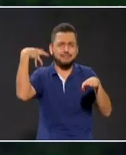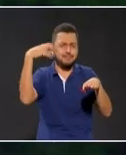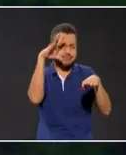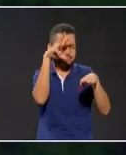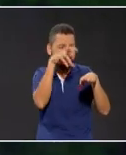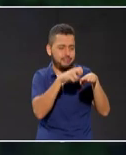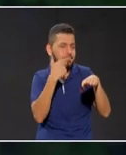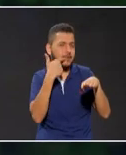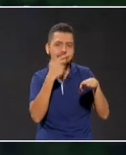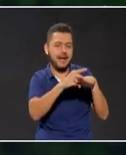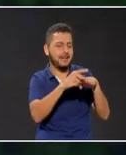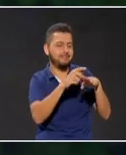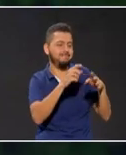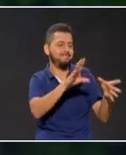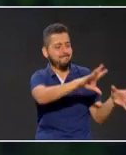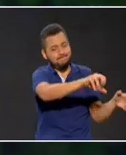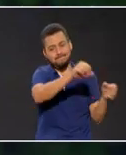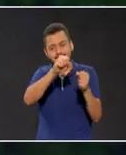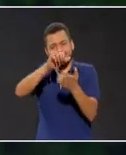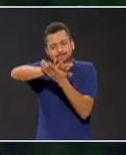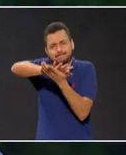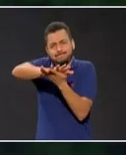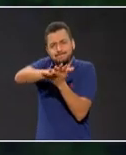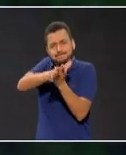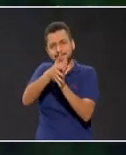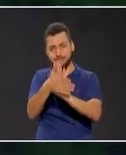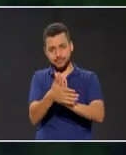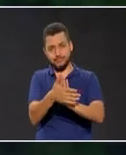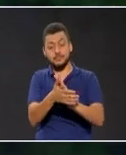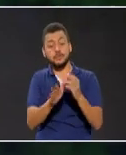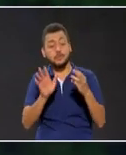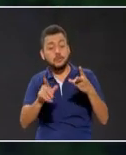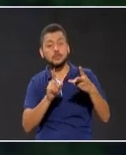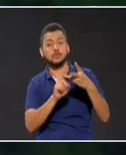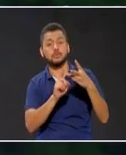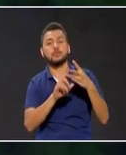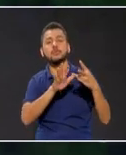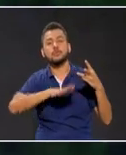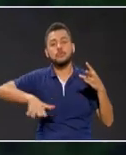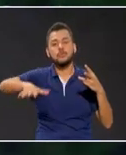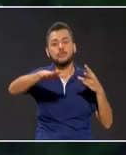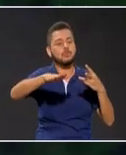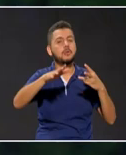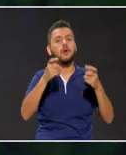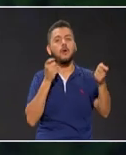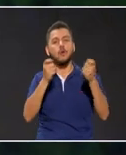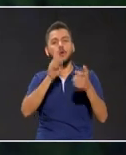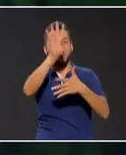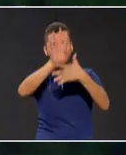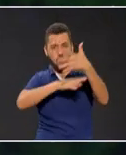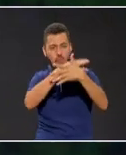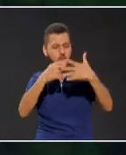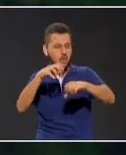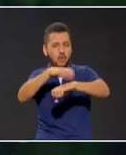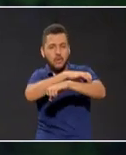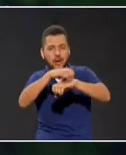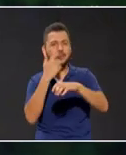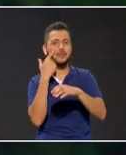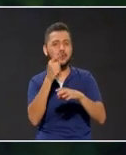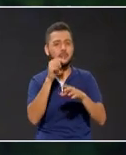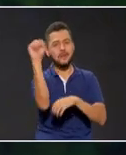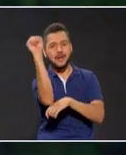pacto donde la empresa privada, la academia, el sector público, nos repensemos por zonas de horas de ingreso, horas de salida, y también cómo